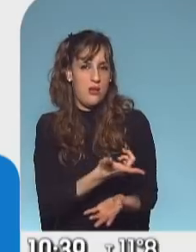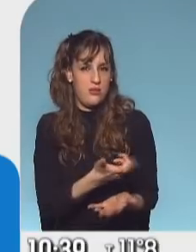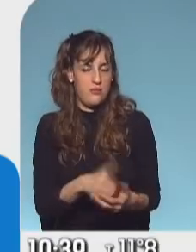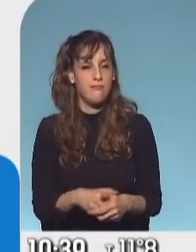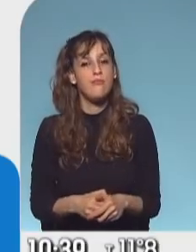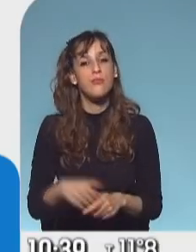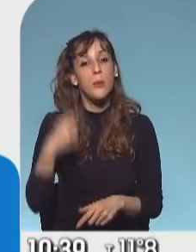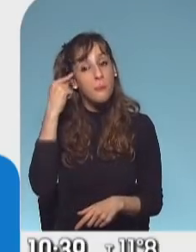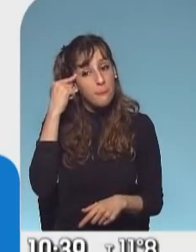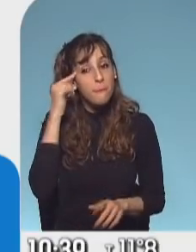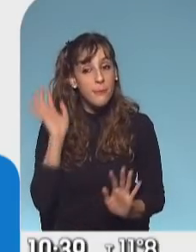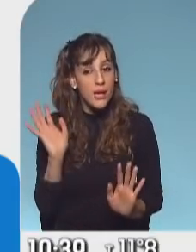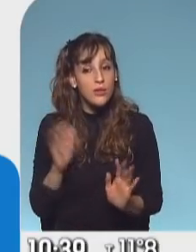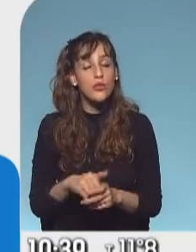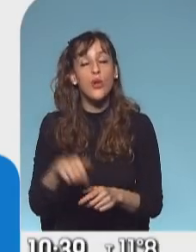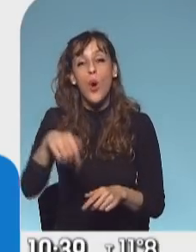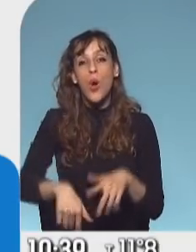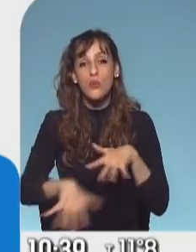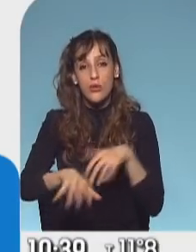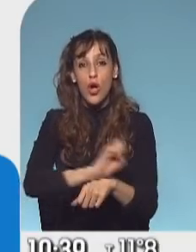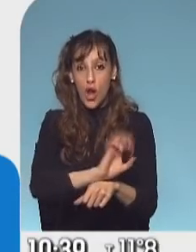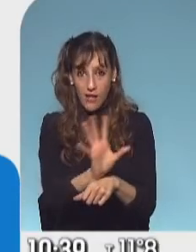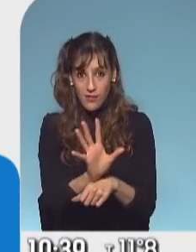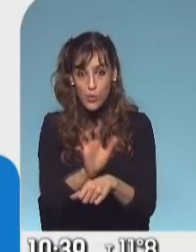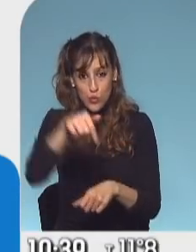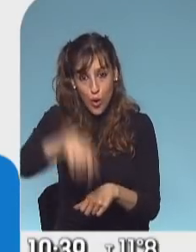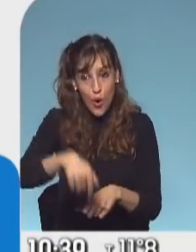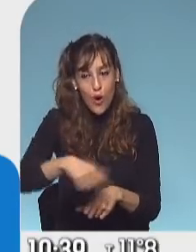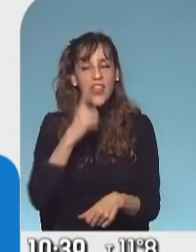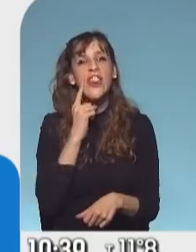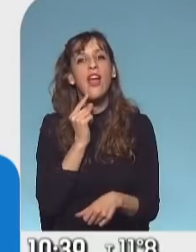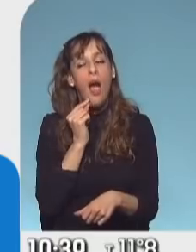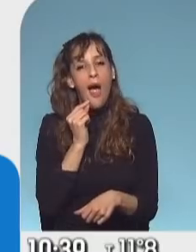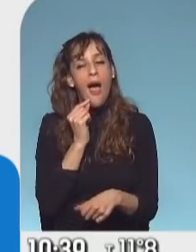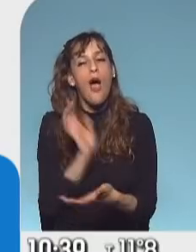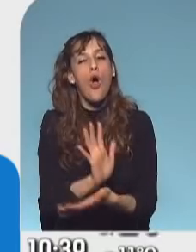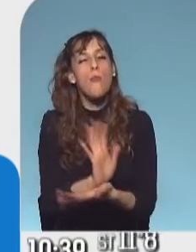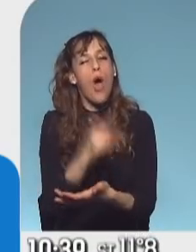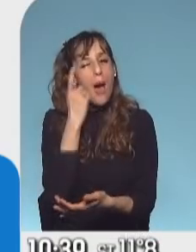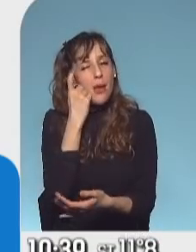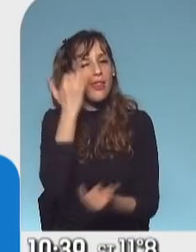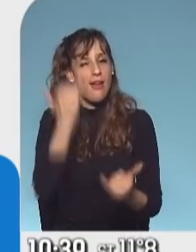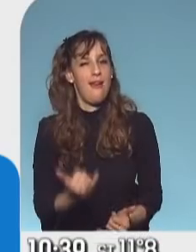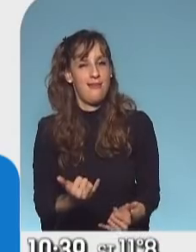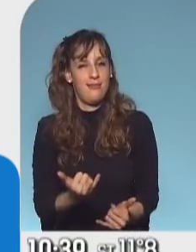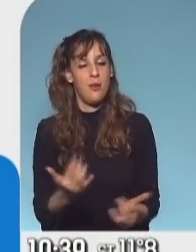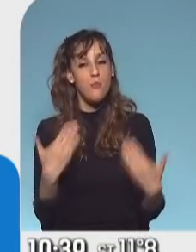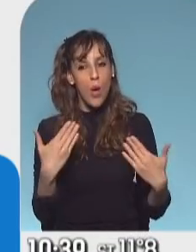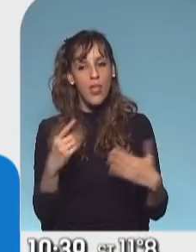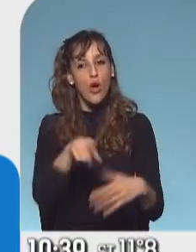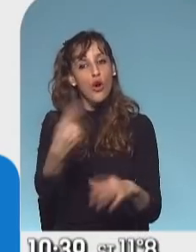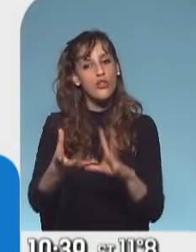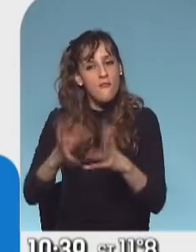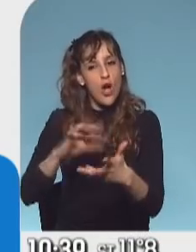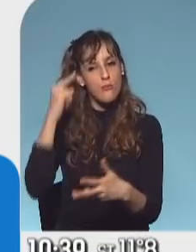yo creo que el coronavirus finalmente nos ha dejado la oportunidad de hacer las cosas de otro modo, de construir de otra